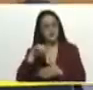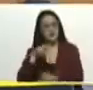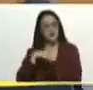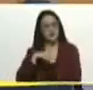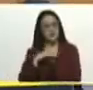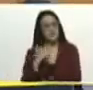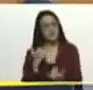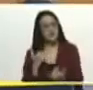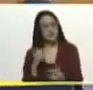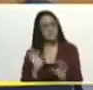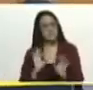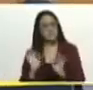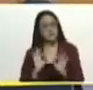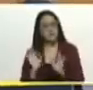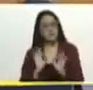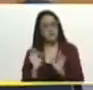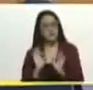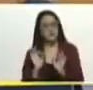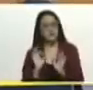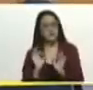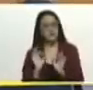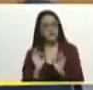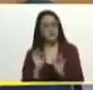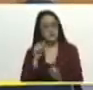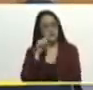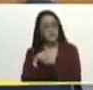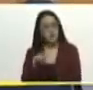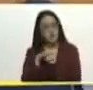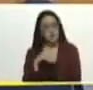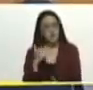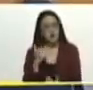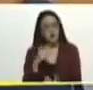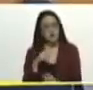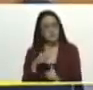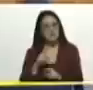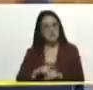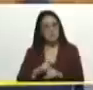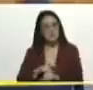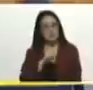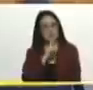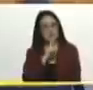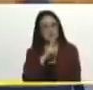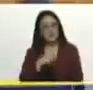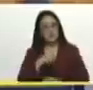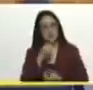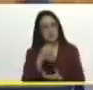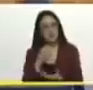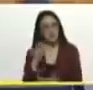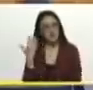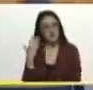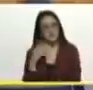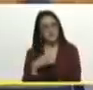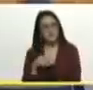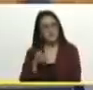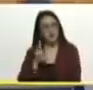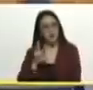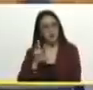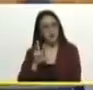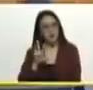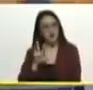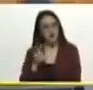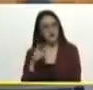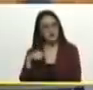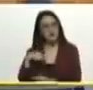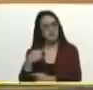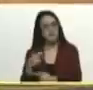estamos preparados. Nuestro pueblo ha pasado momentos muy difíciles. Yo le contaba al presidente Lula en privado y luego en la reunión